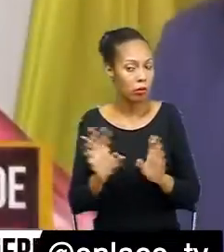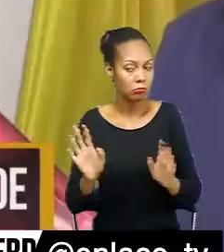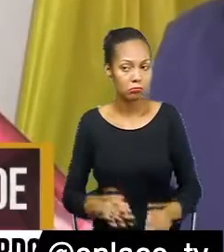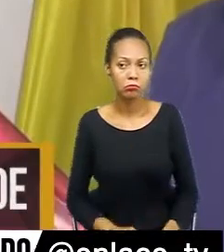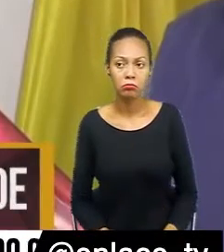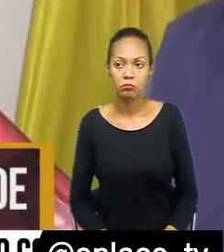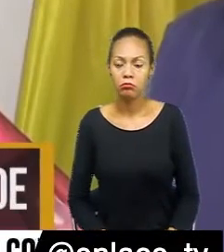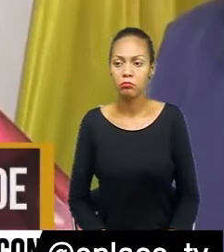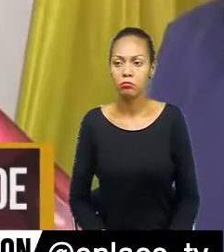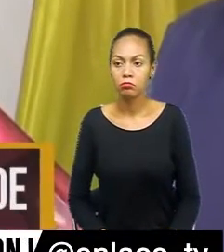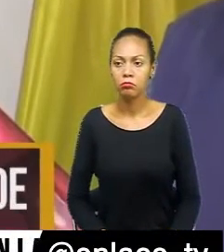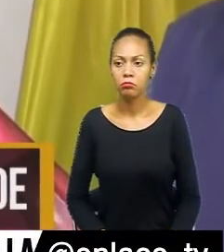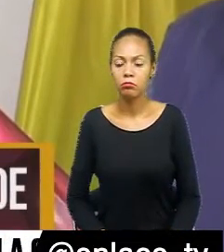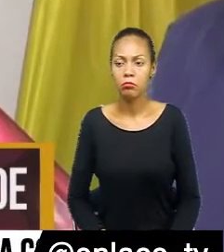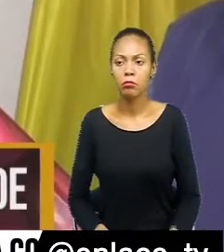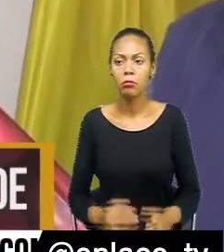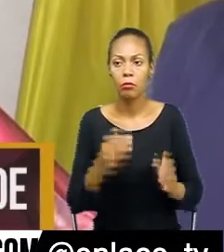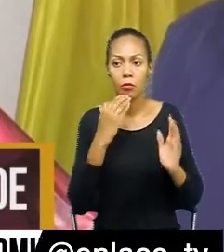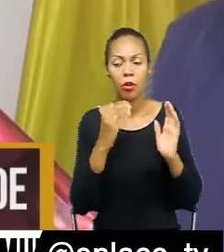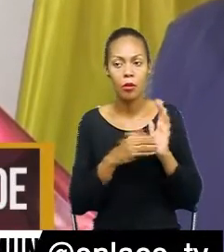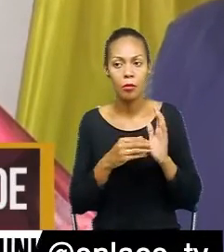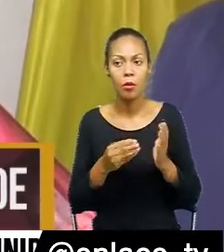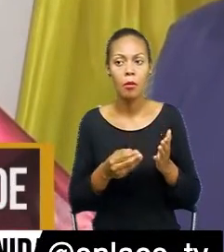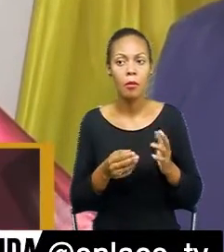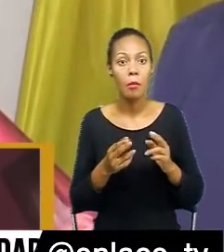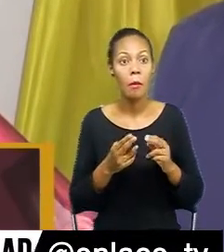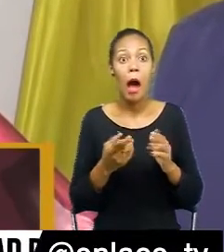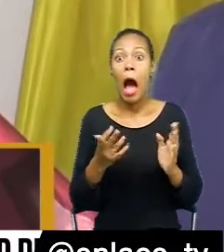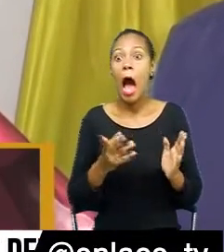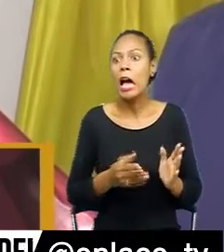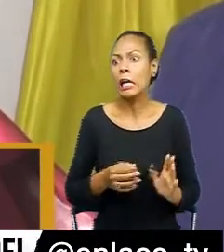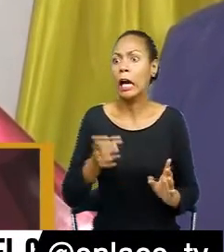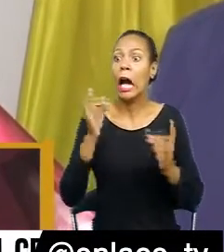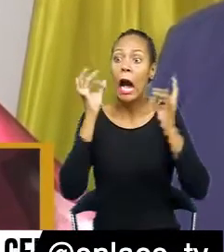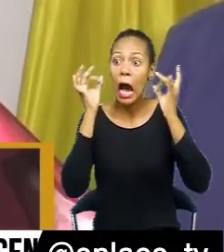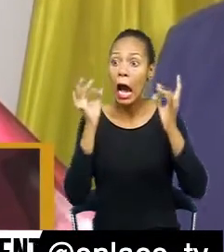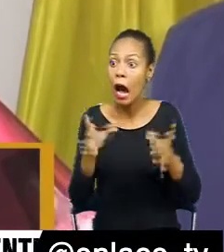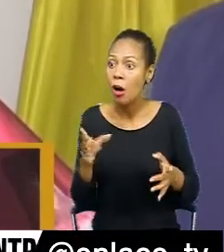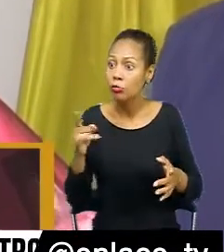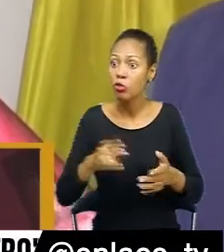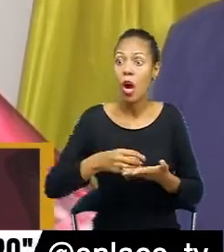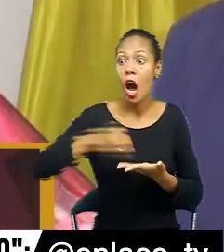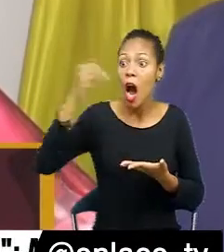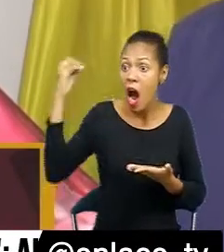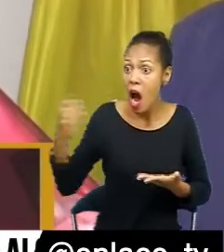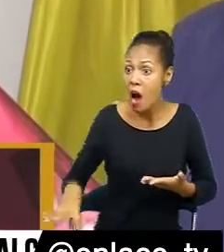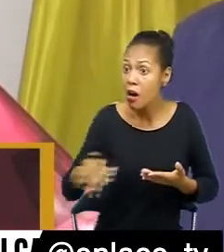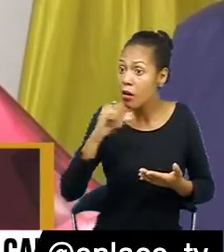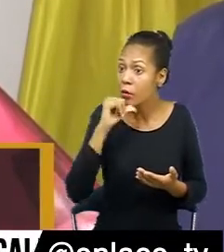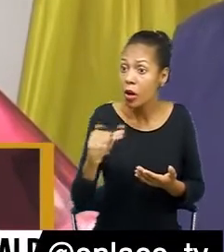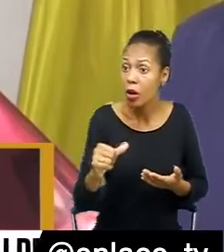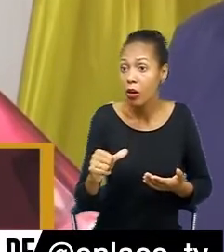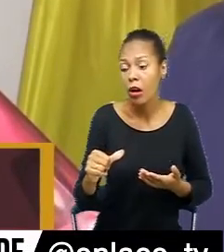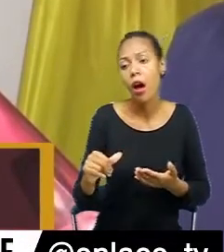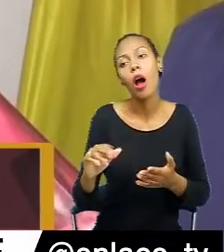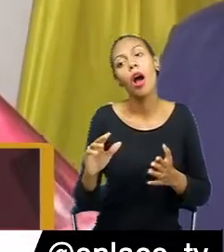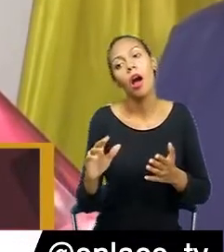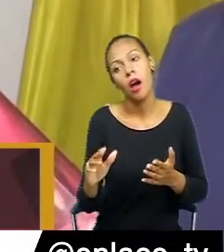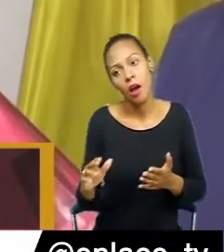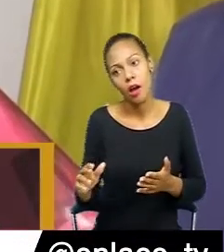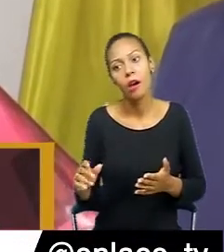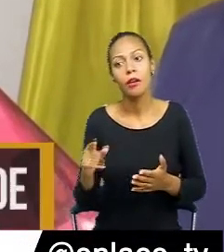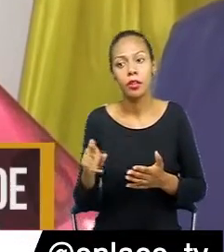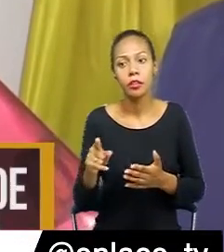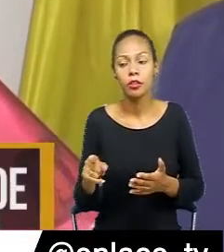Una vez que se aumenta de manera exagerada las tarifas de taxi, le estamos dando pie al